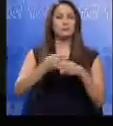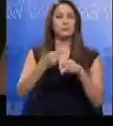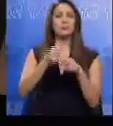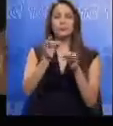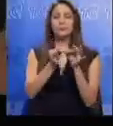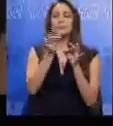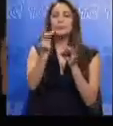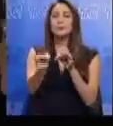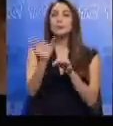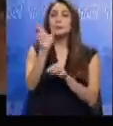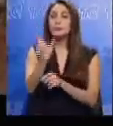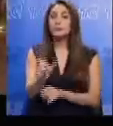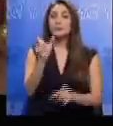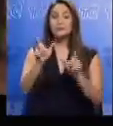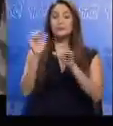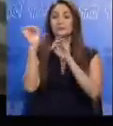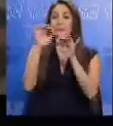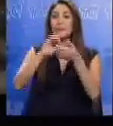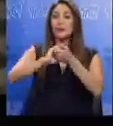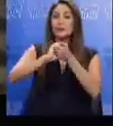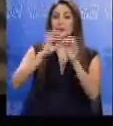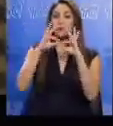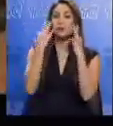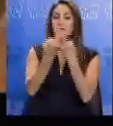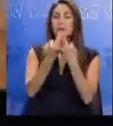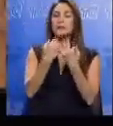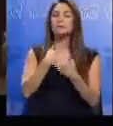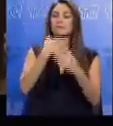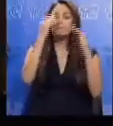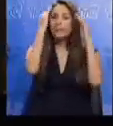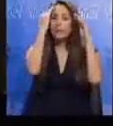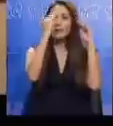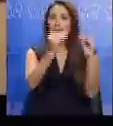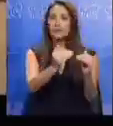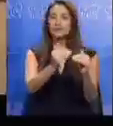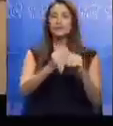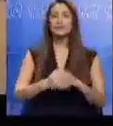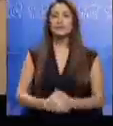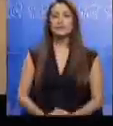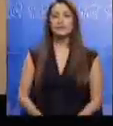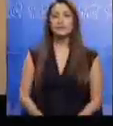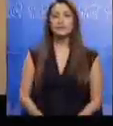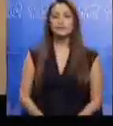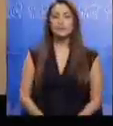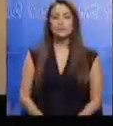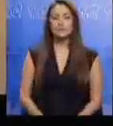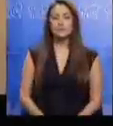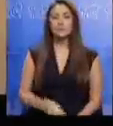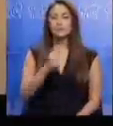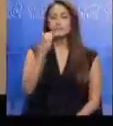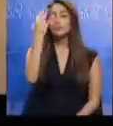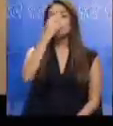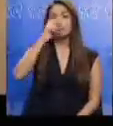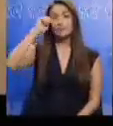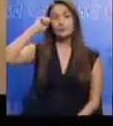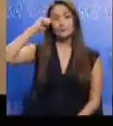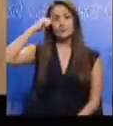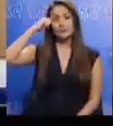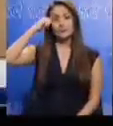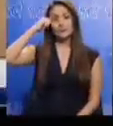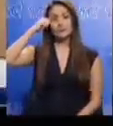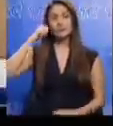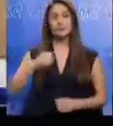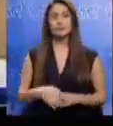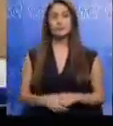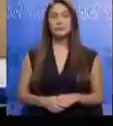Mejía, donde sus seres queridos y amigos le dan el último adiós. Como en este caso, los recuerdos. No